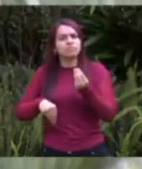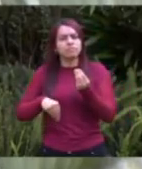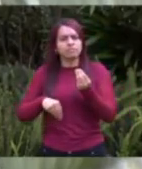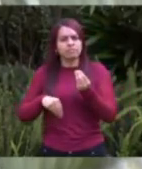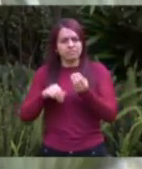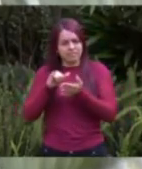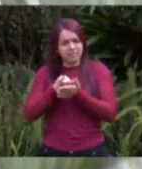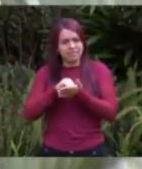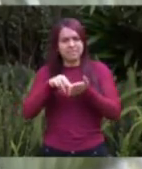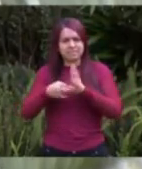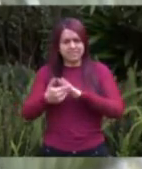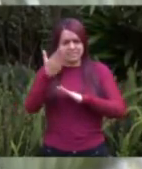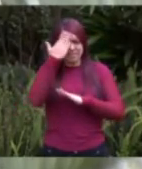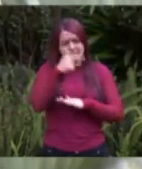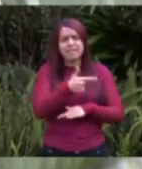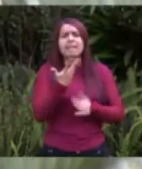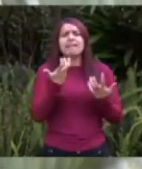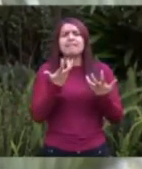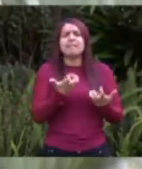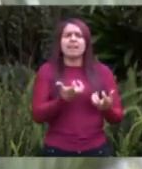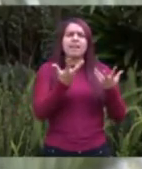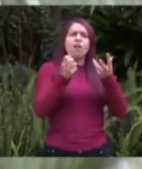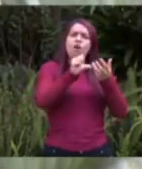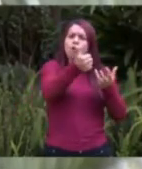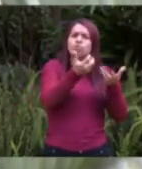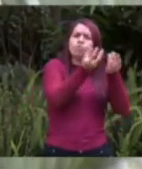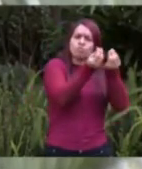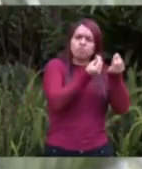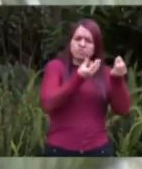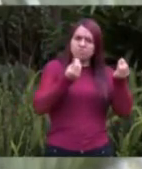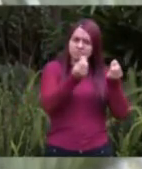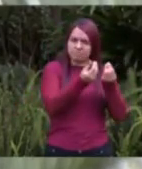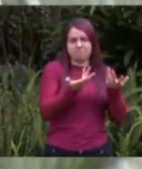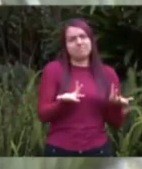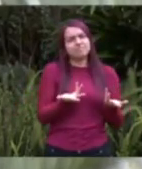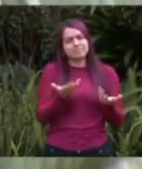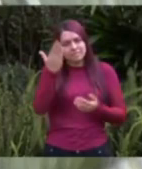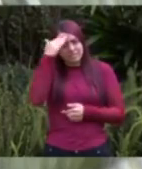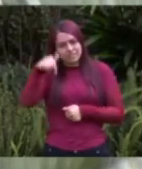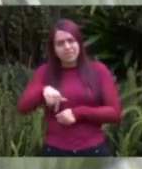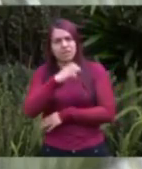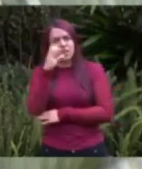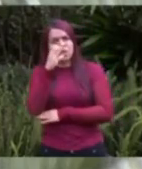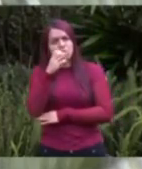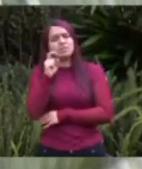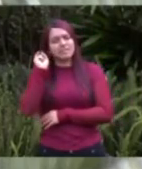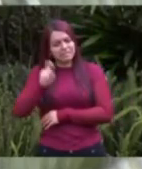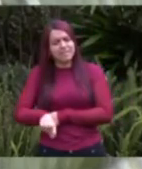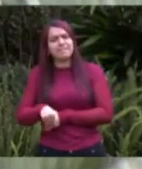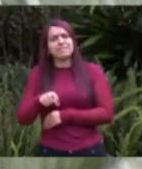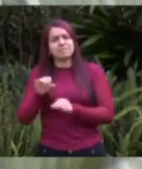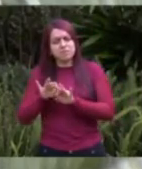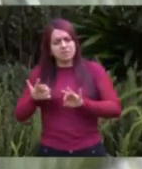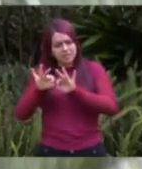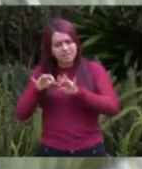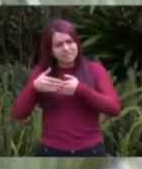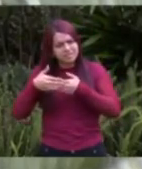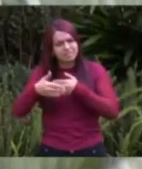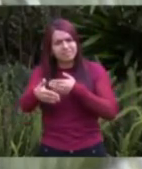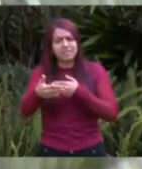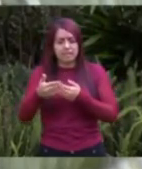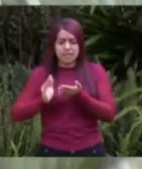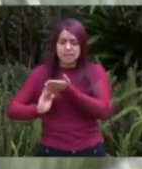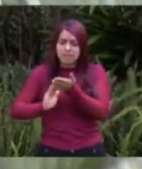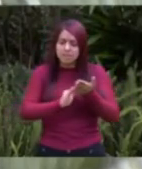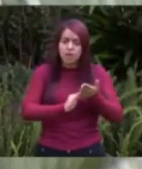de cortes, gran paradoja, cuando en este momento Colombia lo que necesita es más justicia. La reforma de la justicia